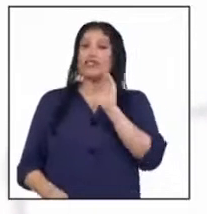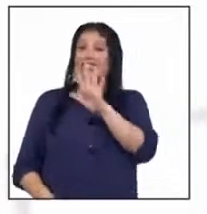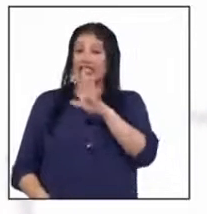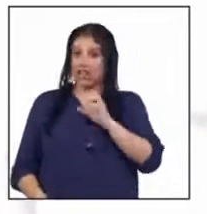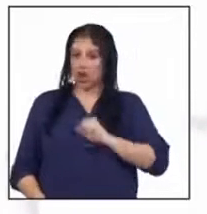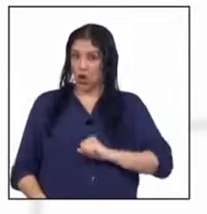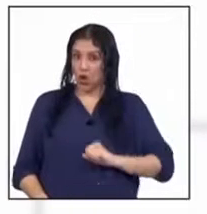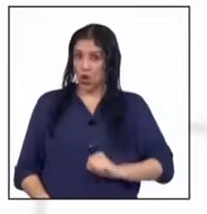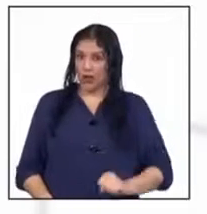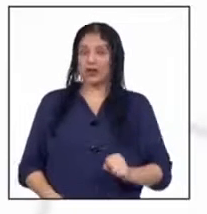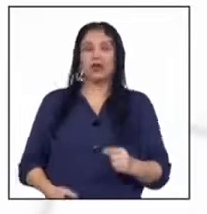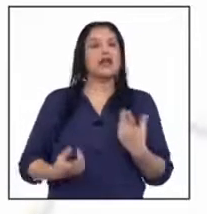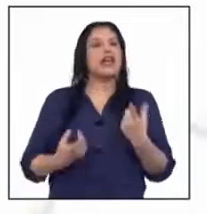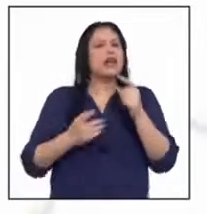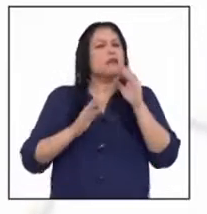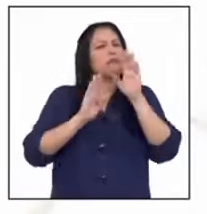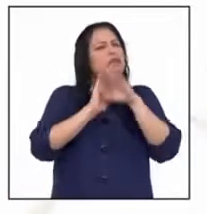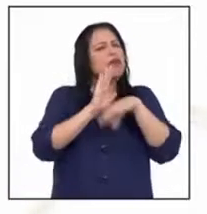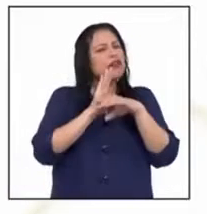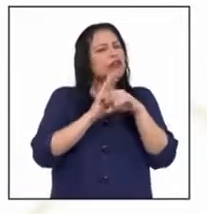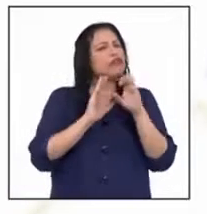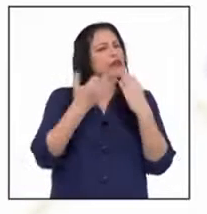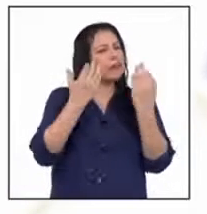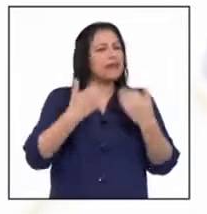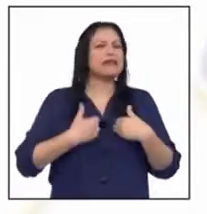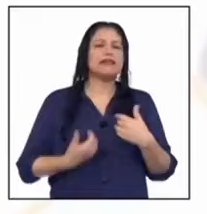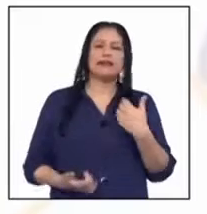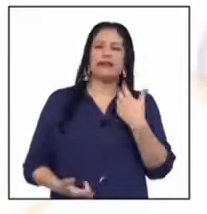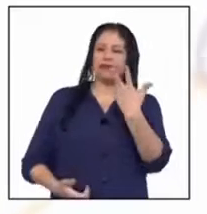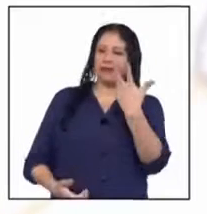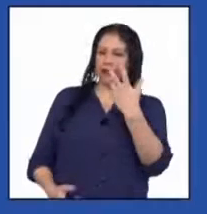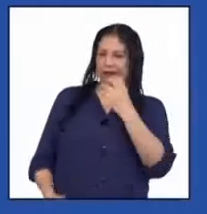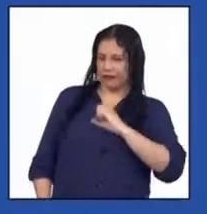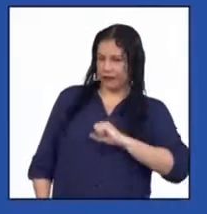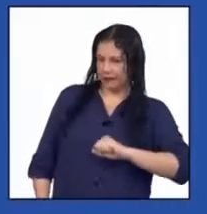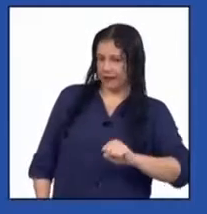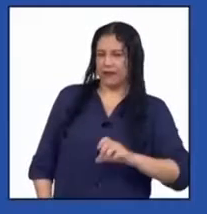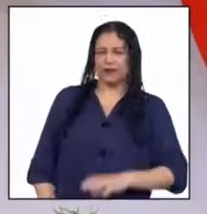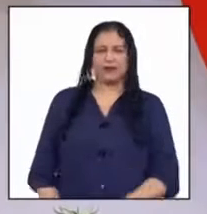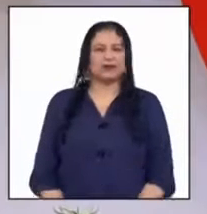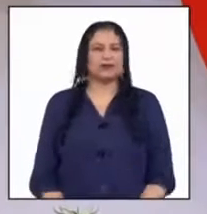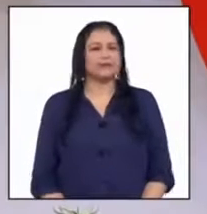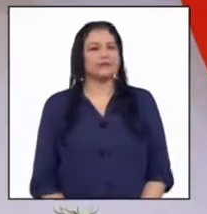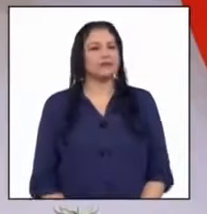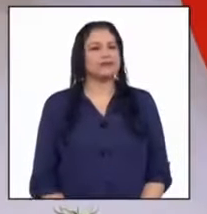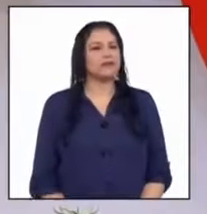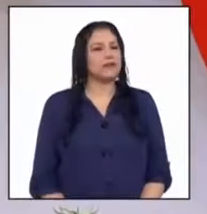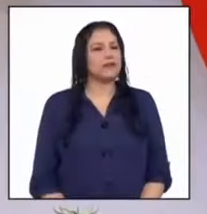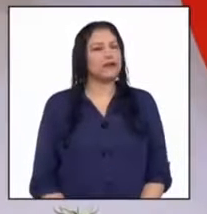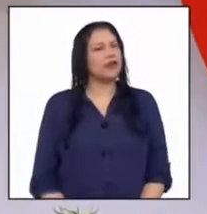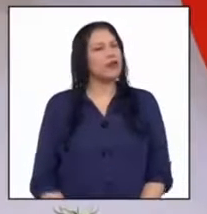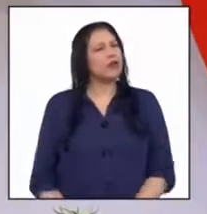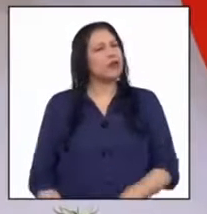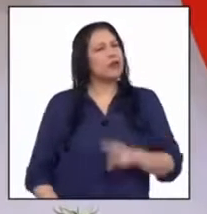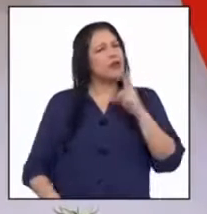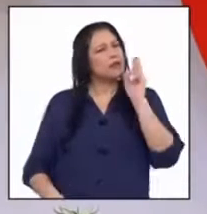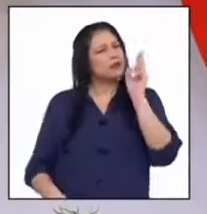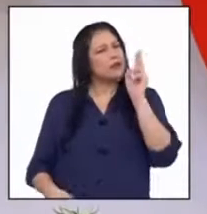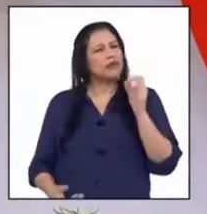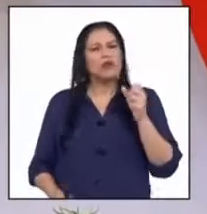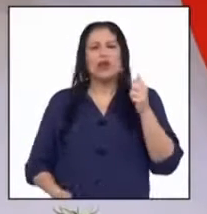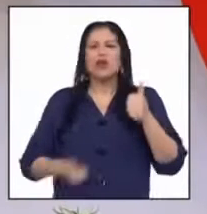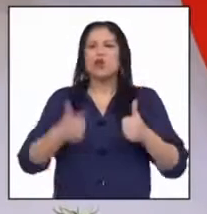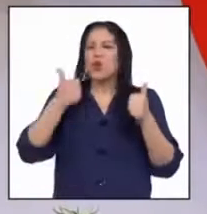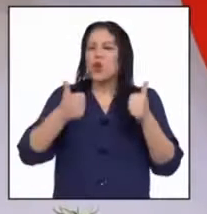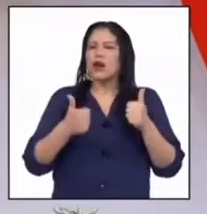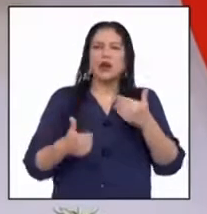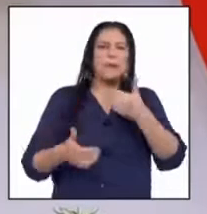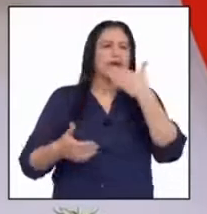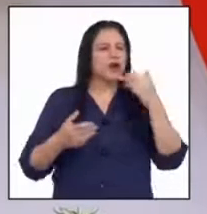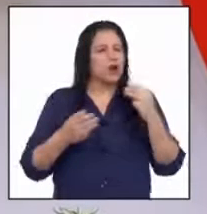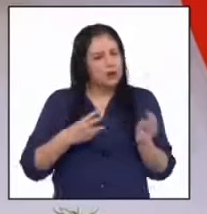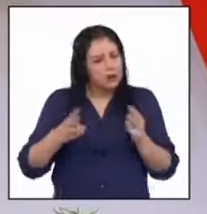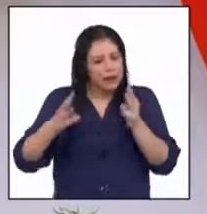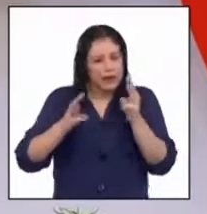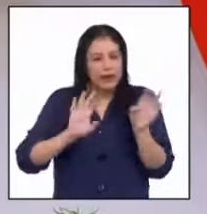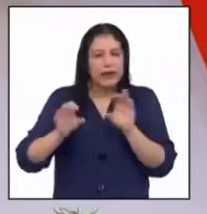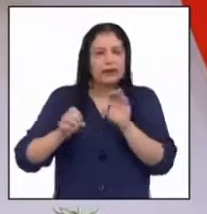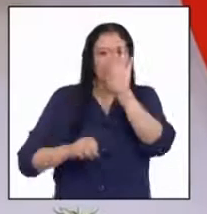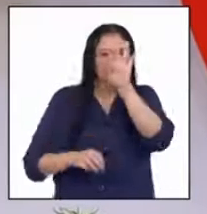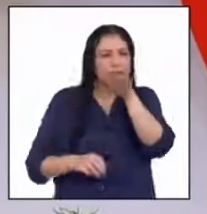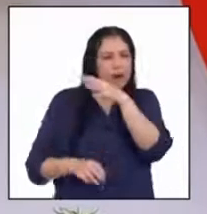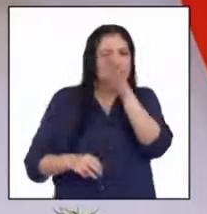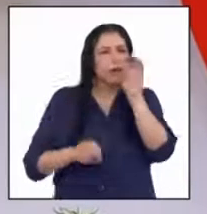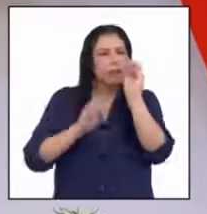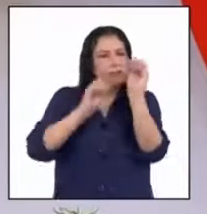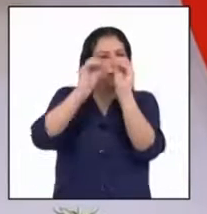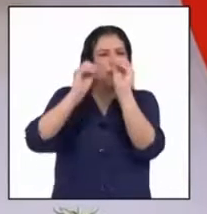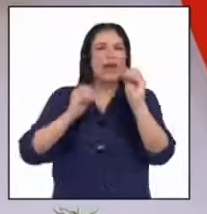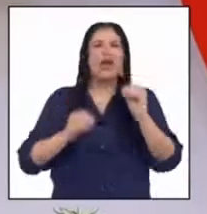la menor cantidad de familias tiene 3 hijos. Profesora, ¿y cuál es la mejor manera de elaborar una tabla?